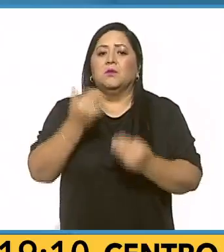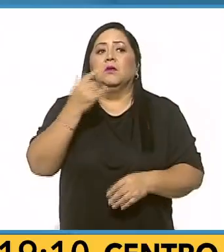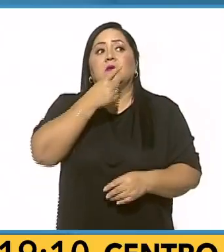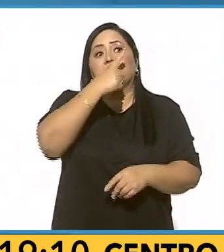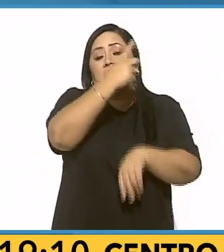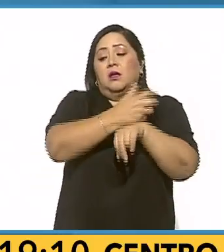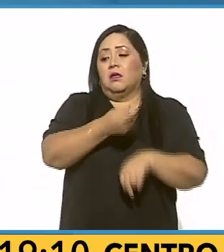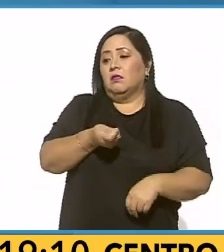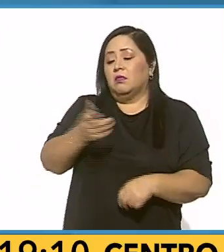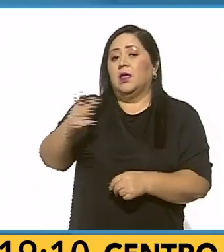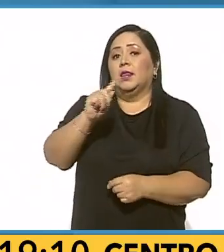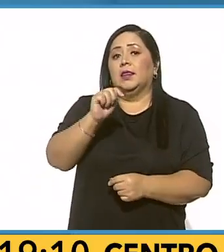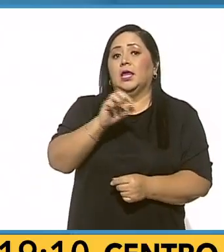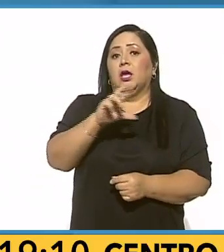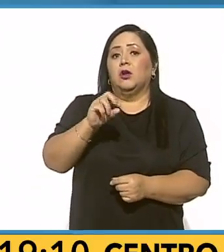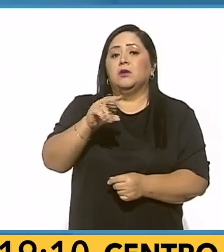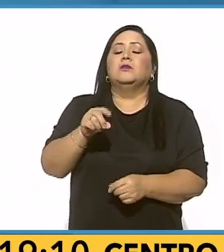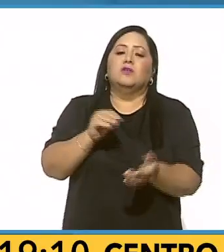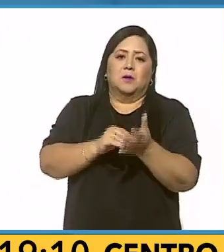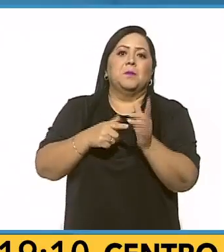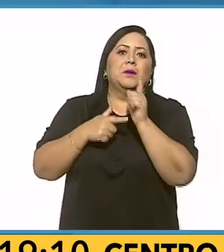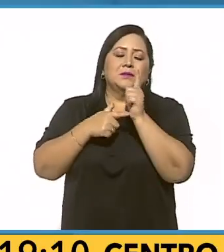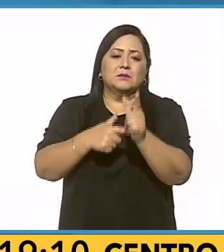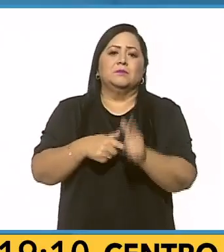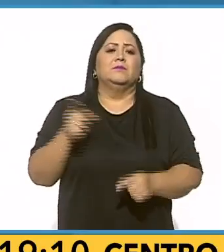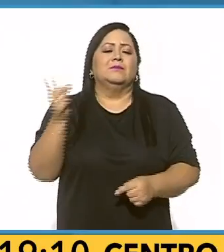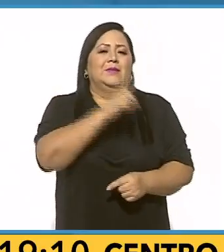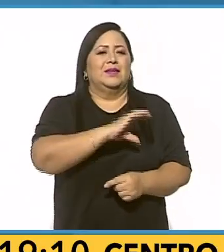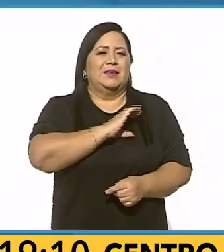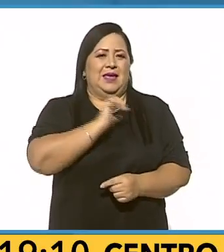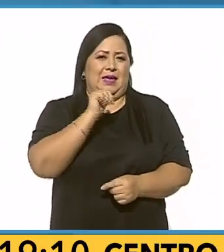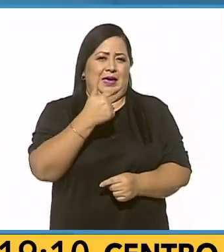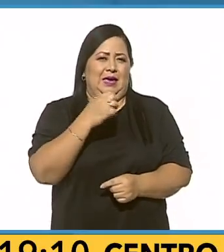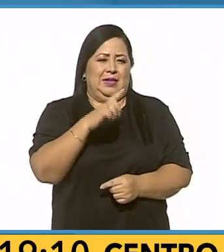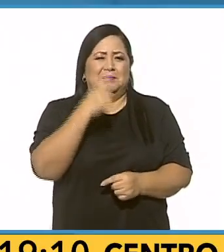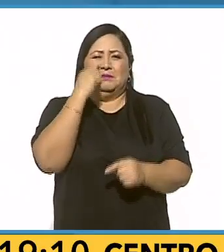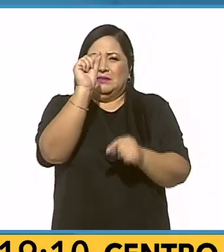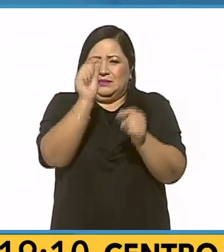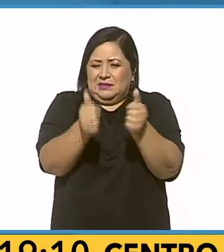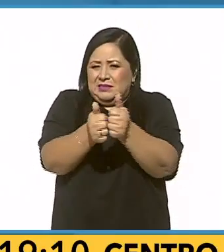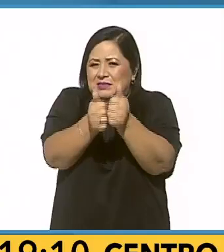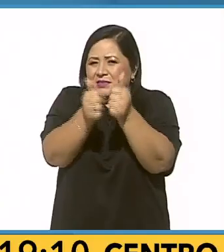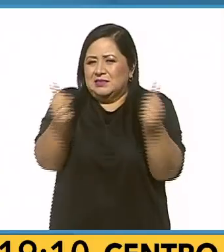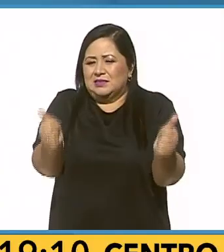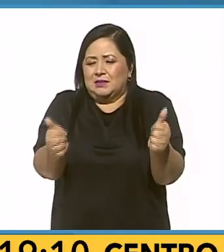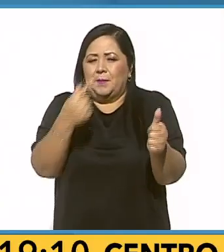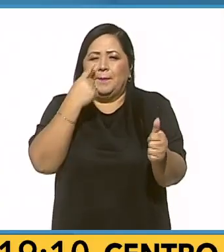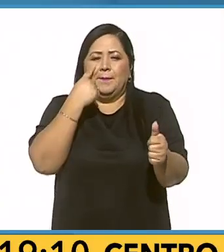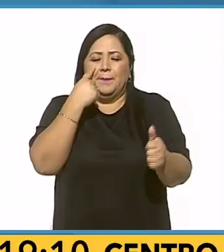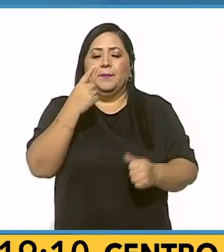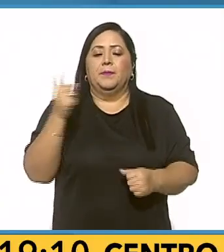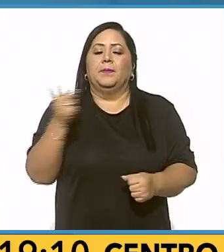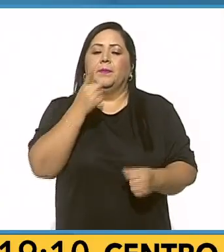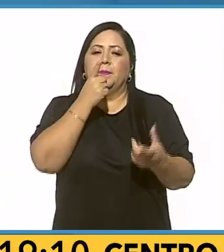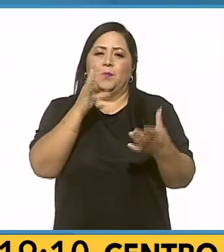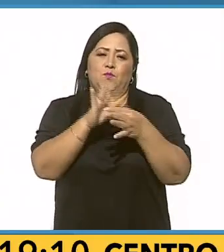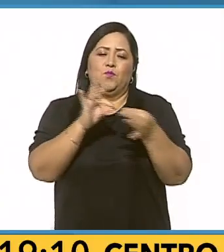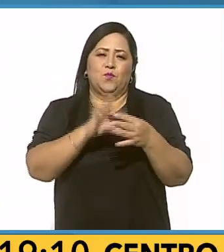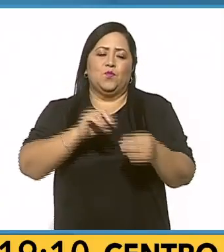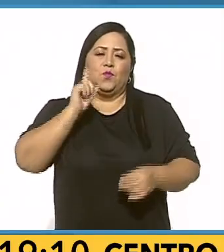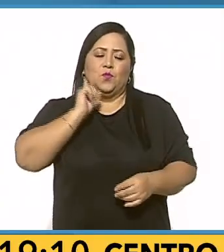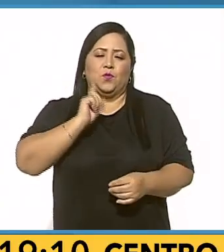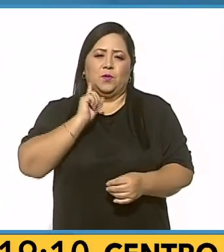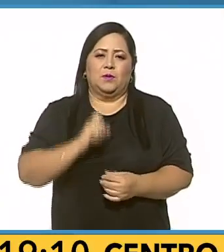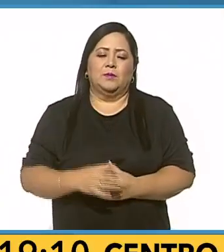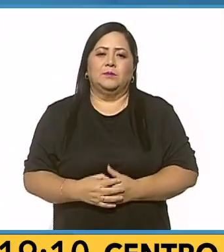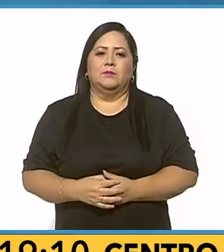como las considera el gobierno de Trump, continúa, ¿no? Claro. Querido Ángel, déjame separar un poquito los casos. En lo que